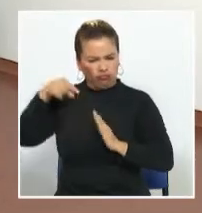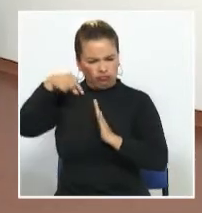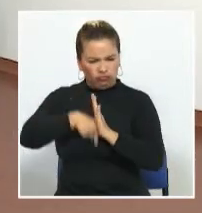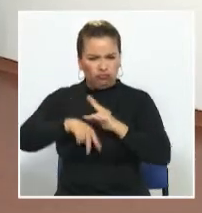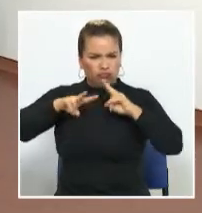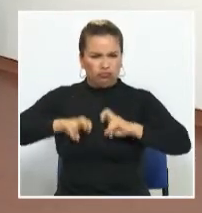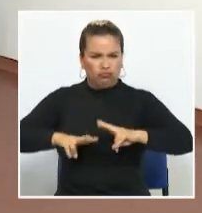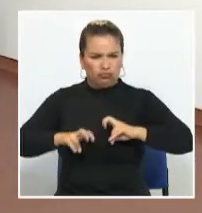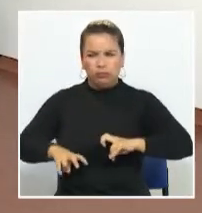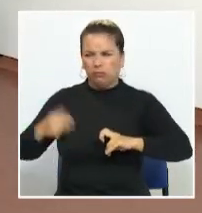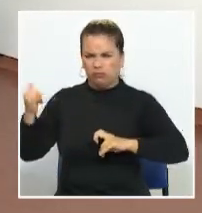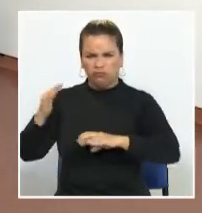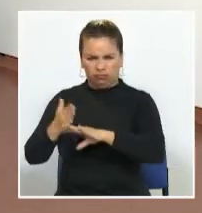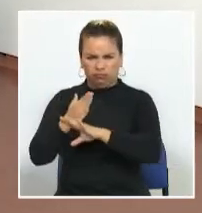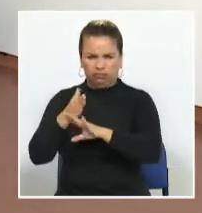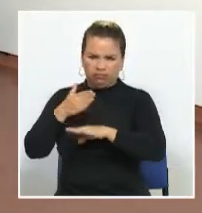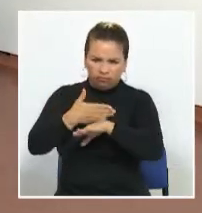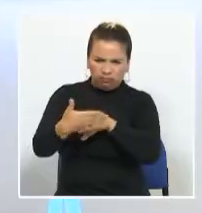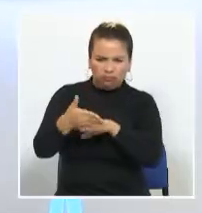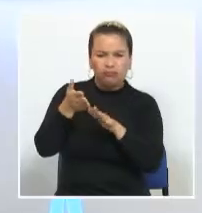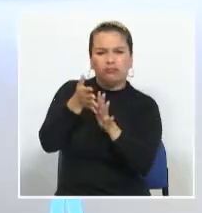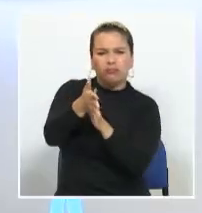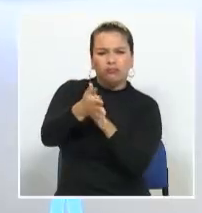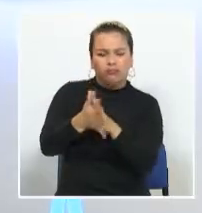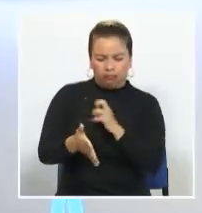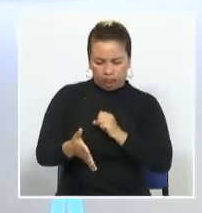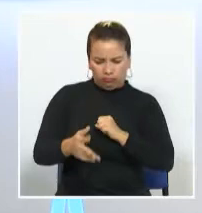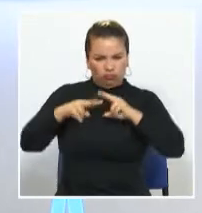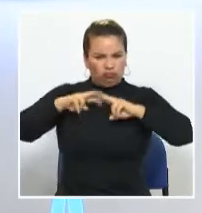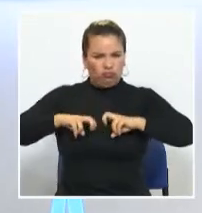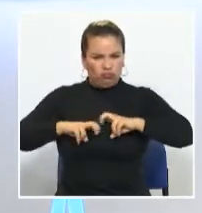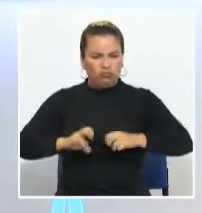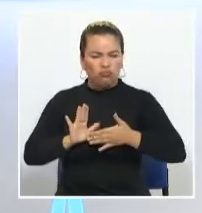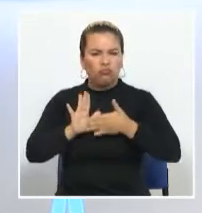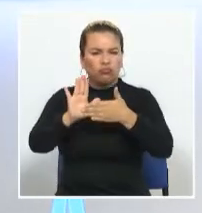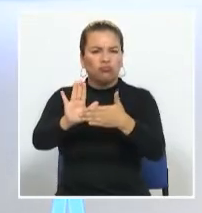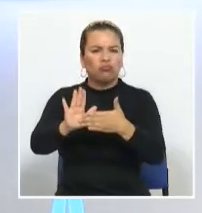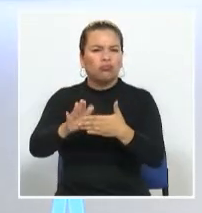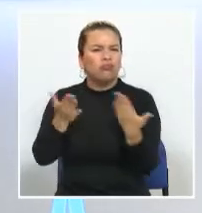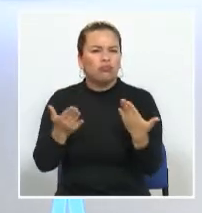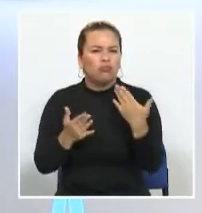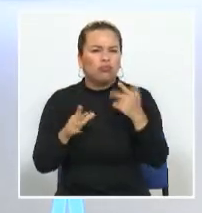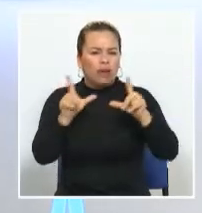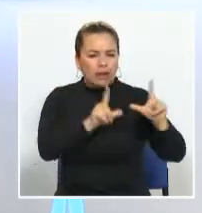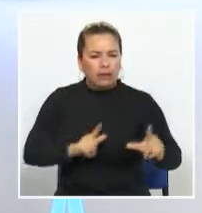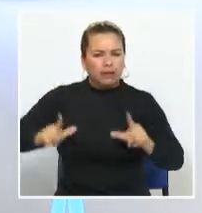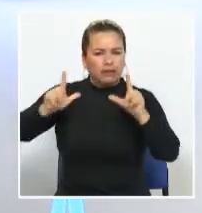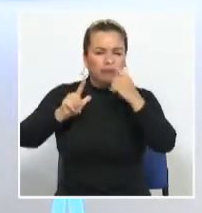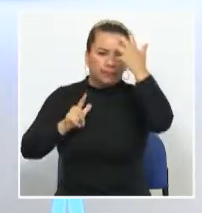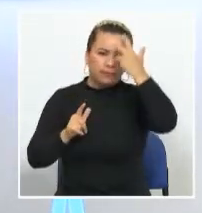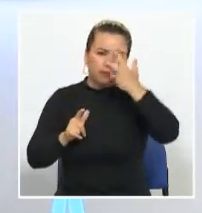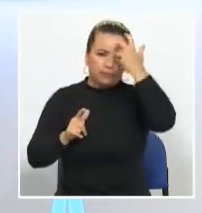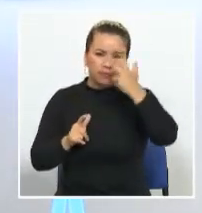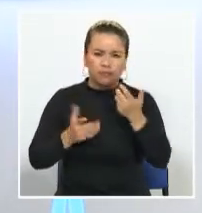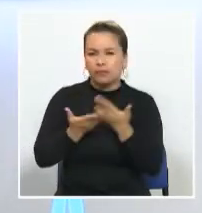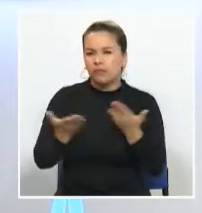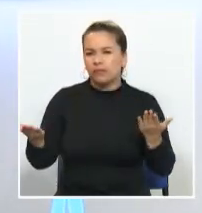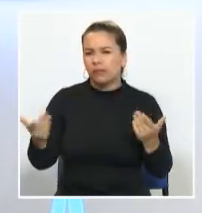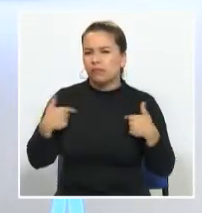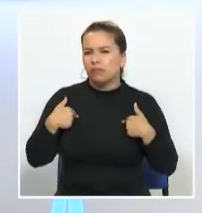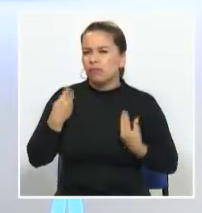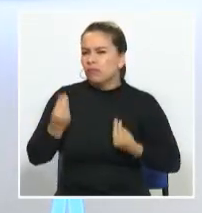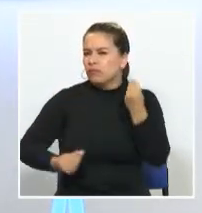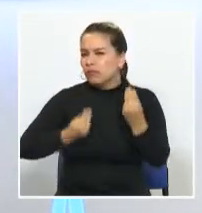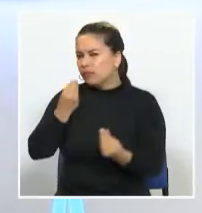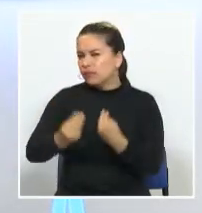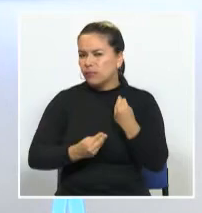más a profundidad, digamos que el corazón, cuáles son esos exámenes o cuáles son esas medidas que pueden tomar las